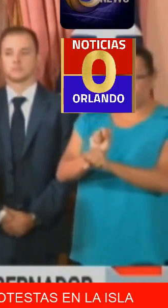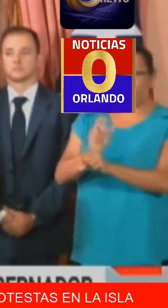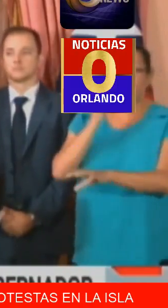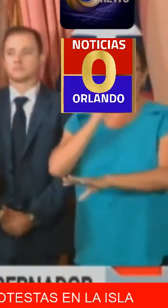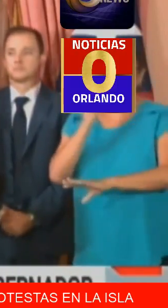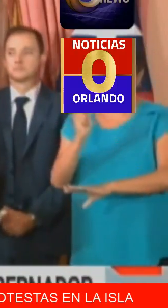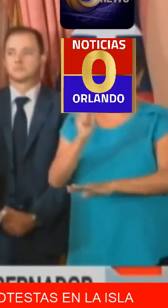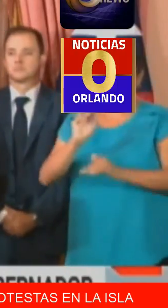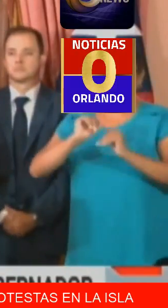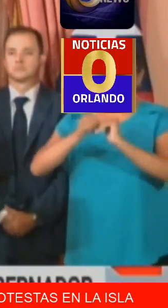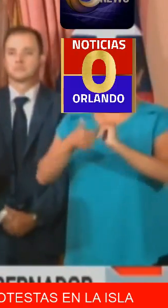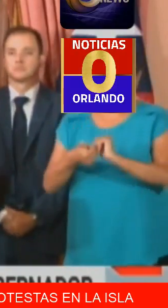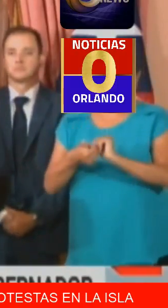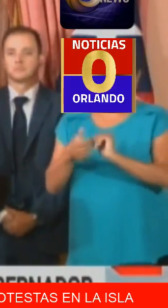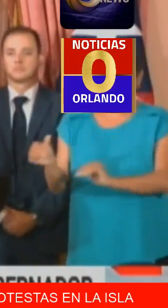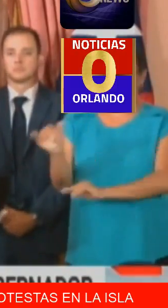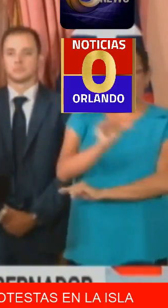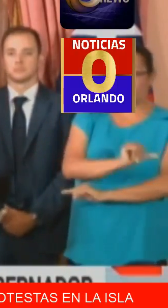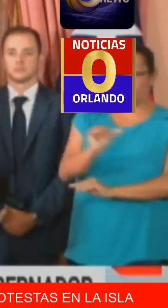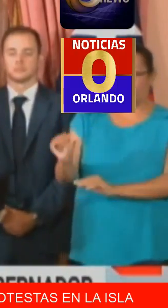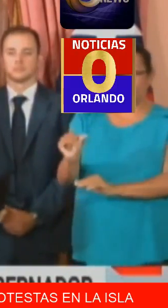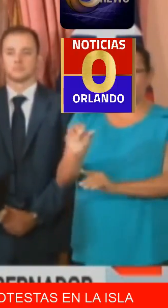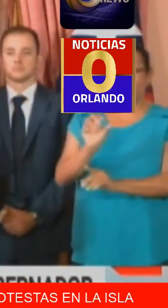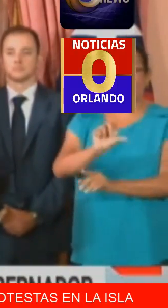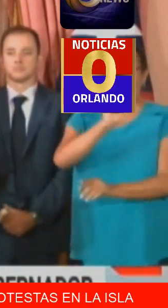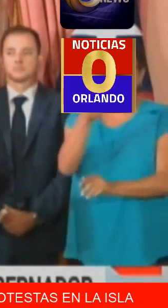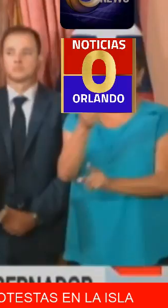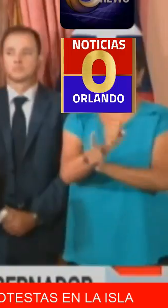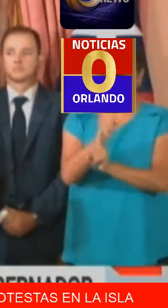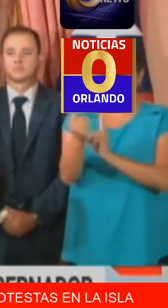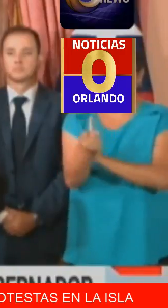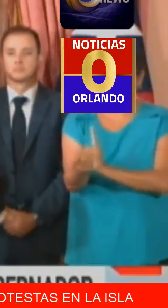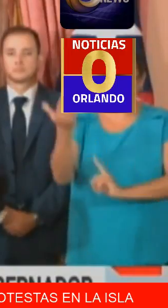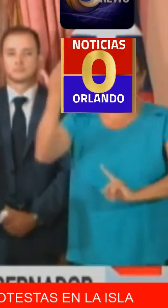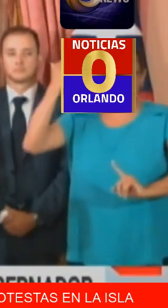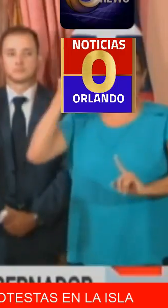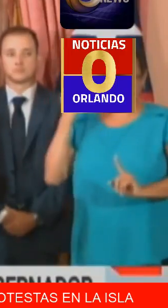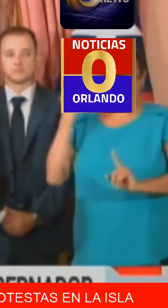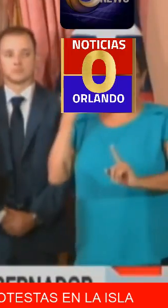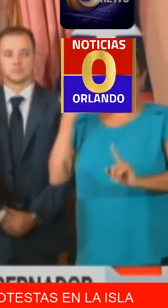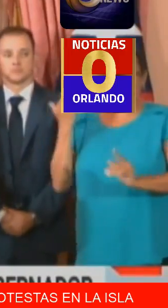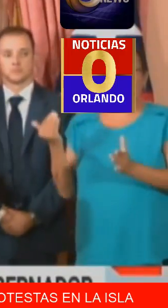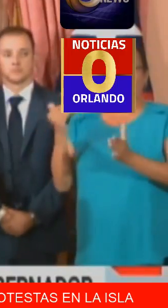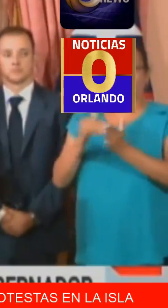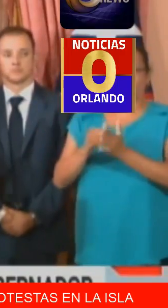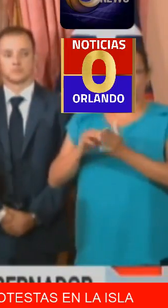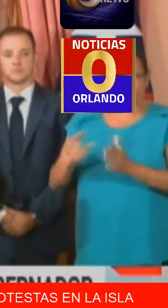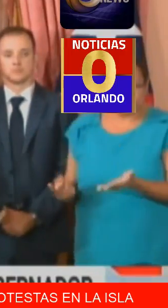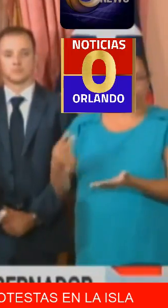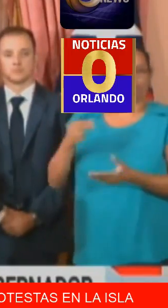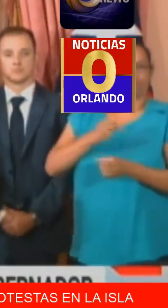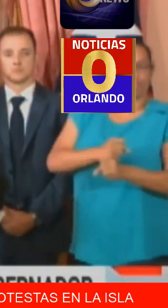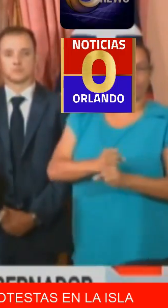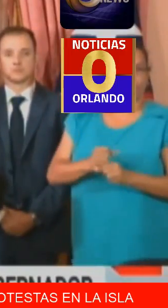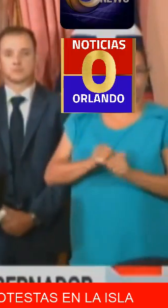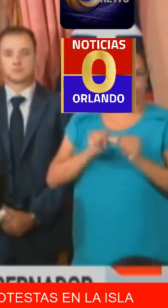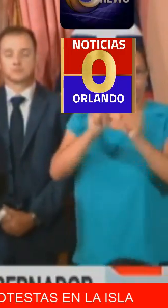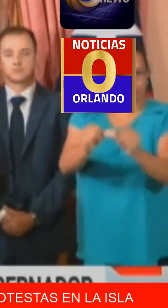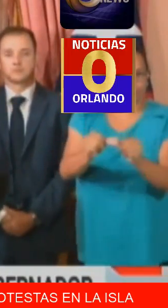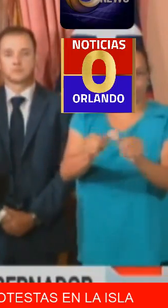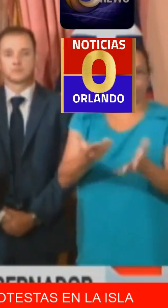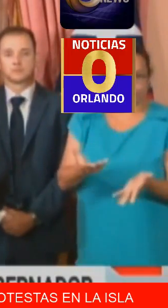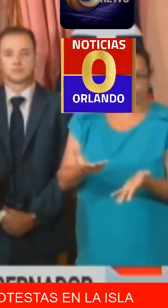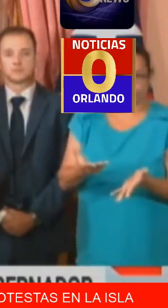cómo, al igual que en otras ocasiones en el pasado, nos levantamos nuevamente. Y eso es lo que yo quiero hacer. Yo